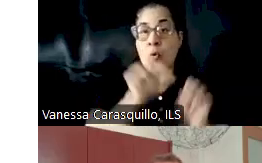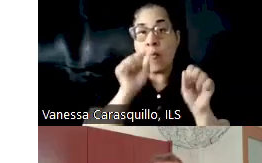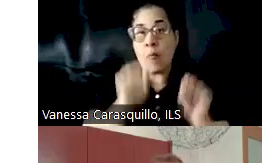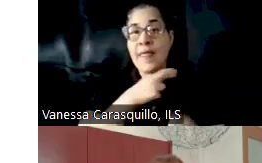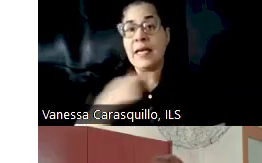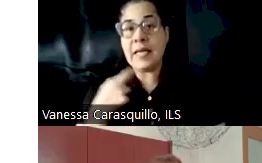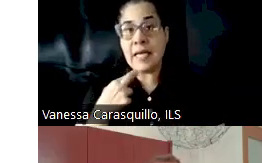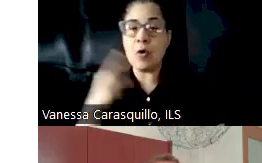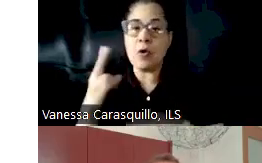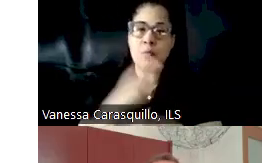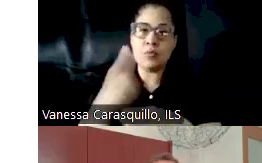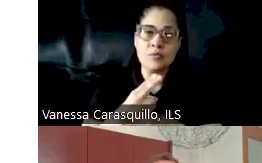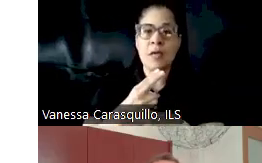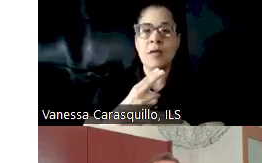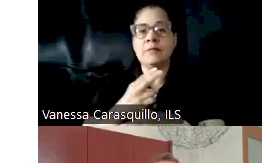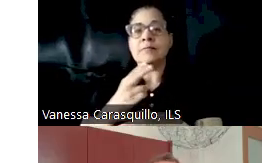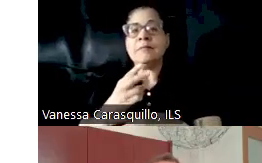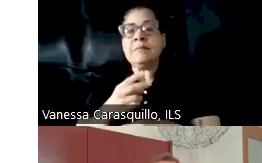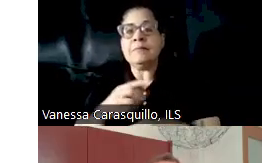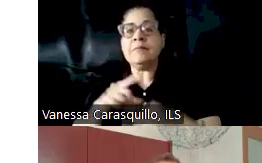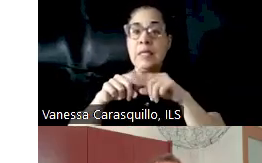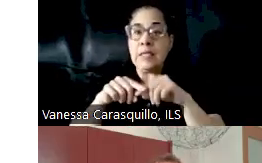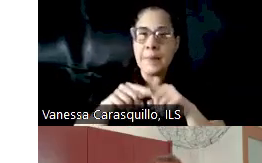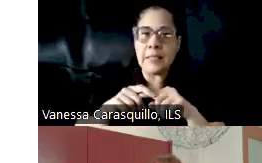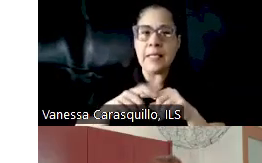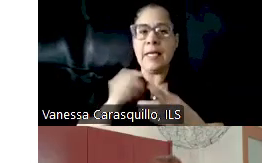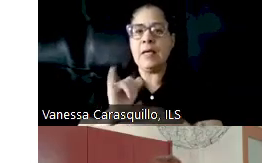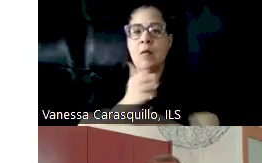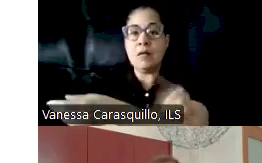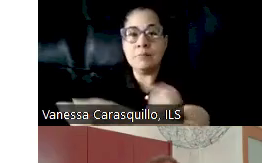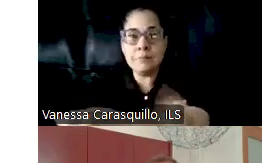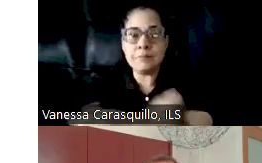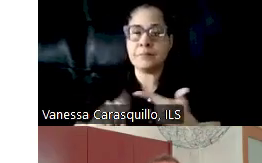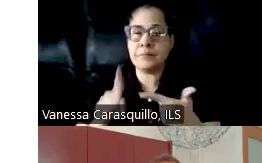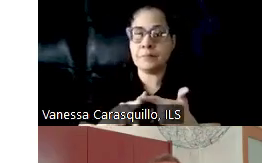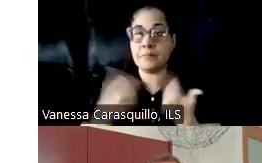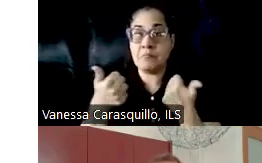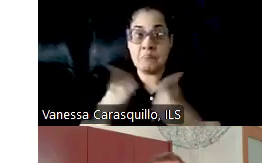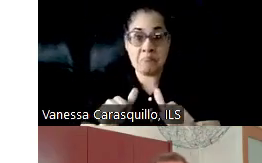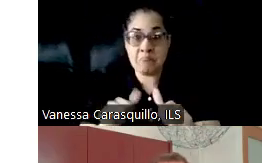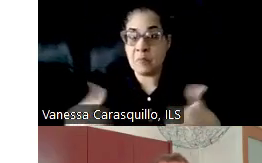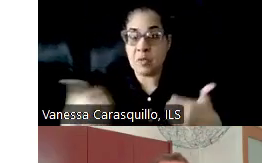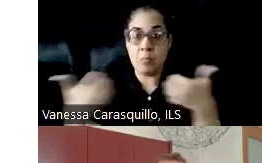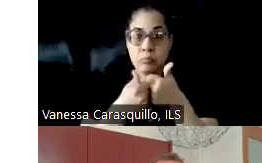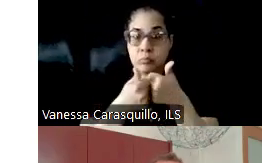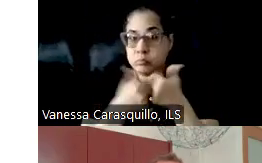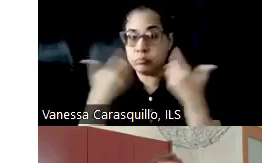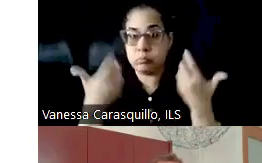sustancias y dependencia. Tiene mayor riesgo en caer en accidentes de tránsito o otros tipos de